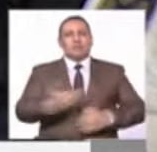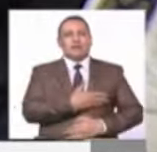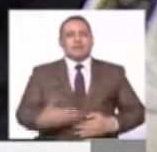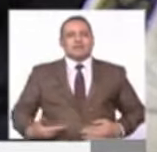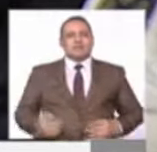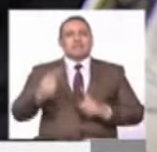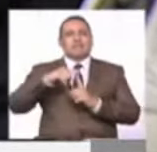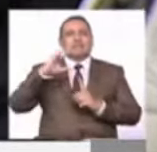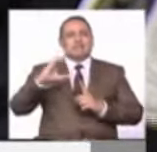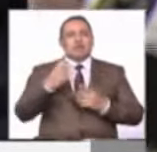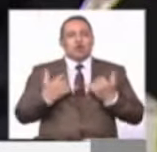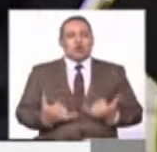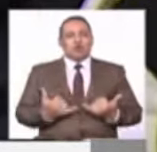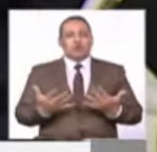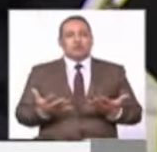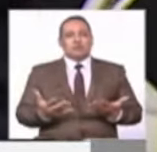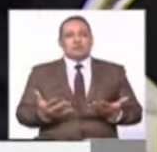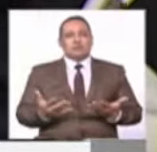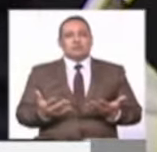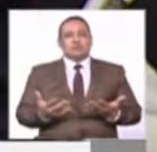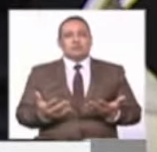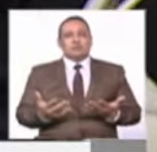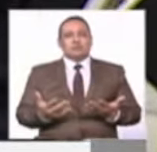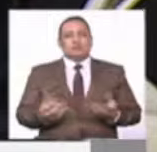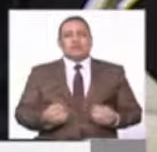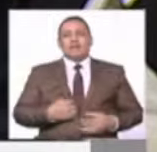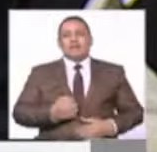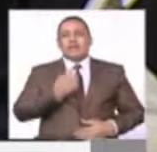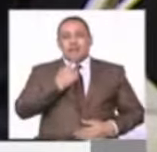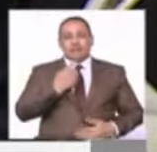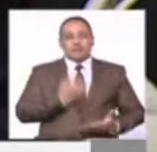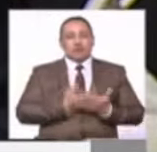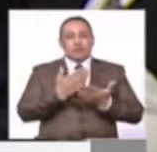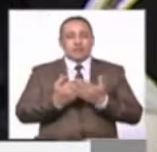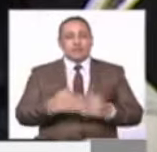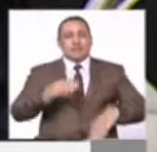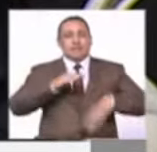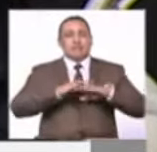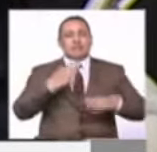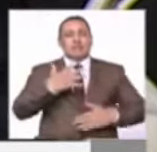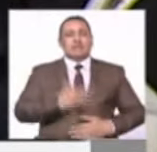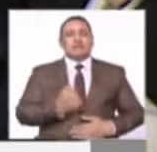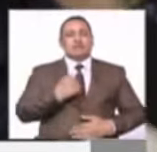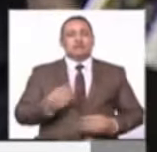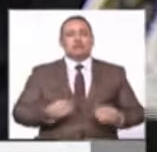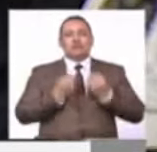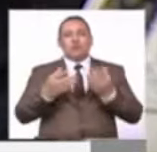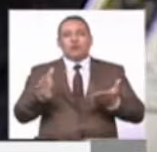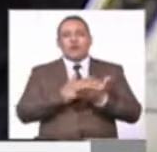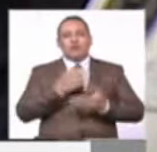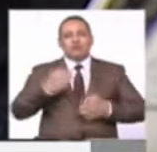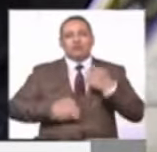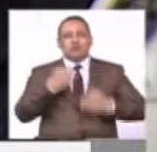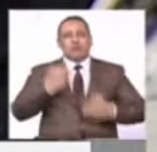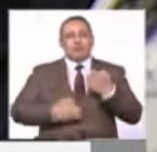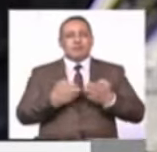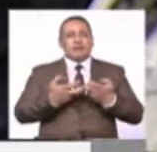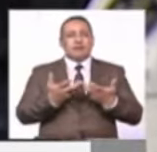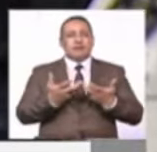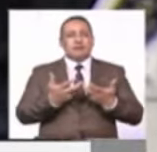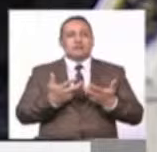tribunal constitucional de hoy día es que es el límite etario máximo Entonces no hay ningún problema en que